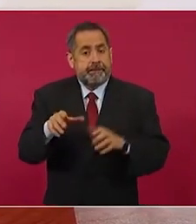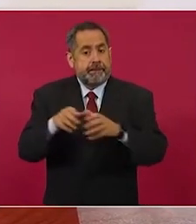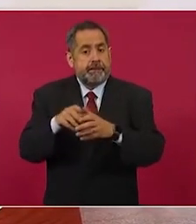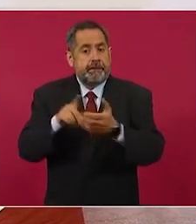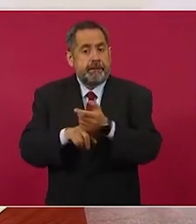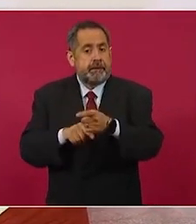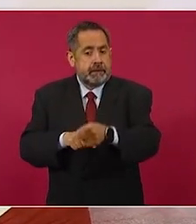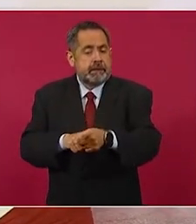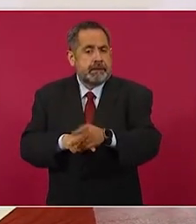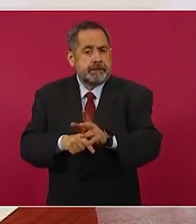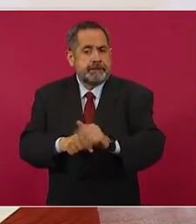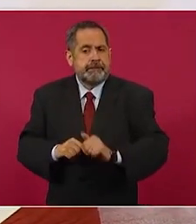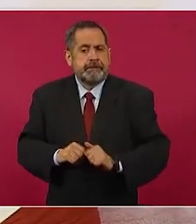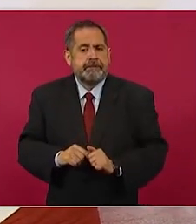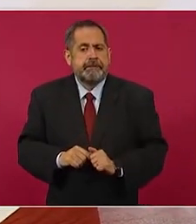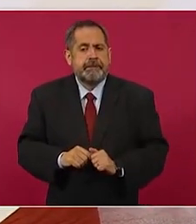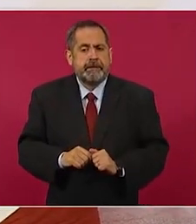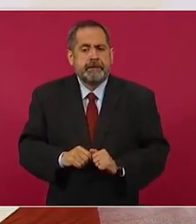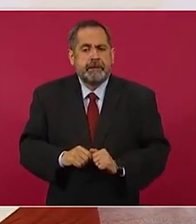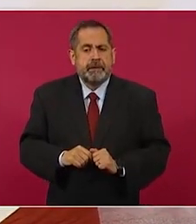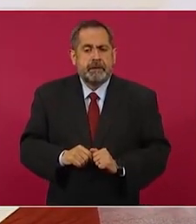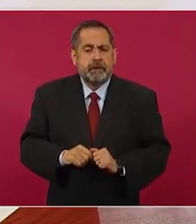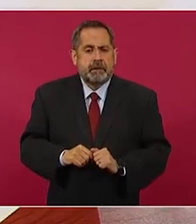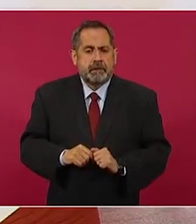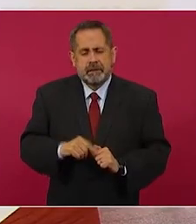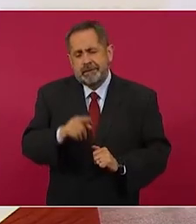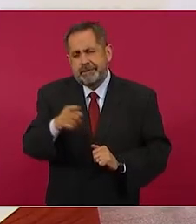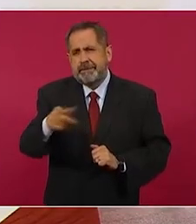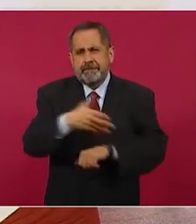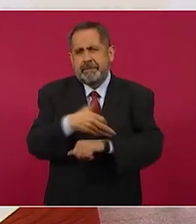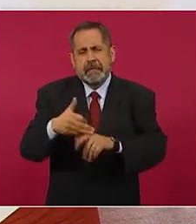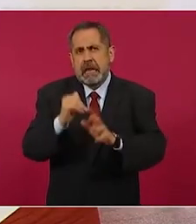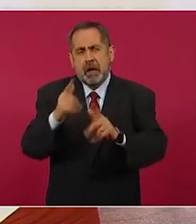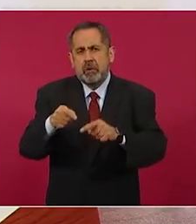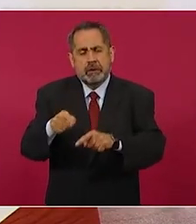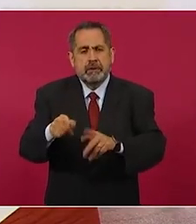cubano, sino otro, o un familiar,